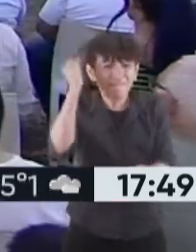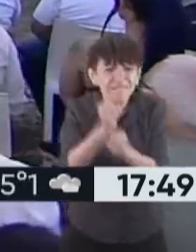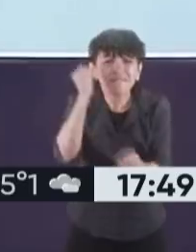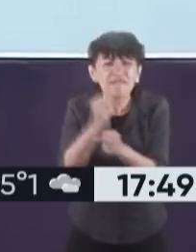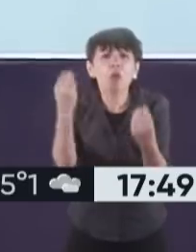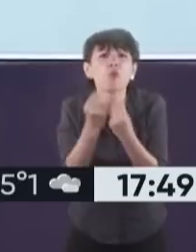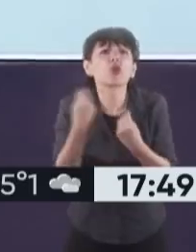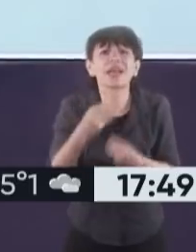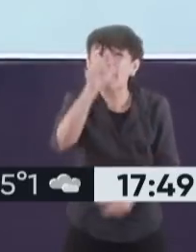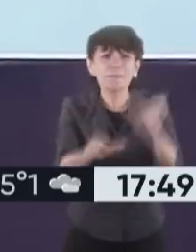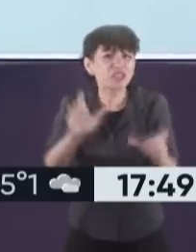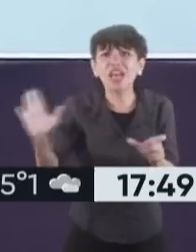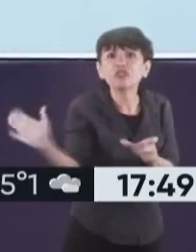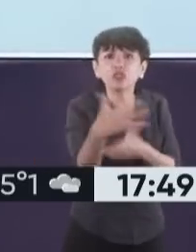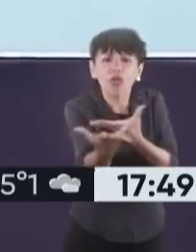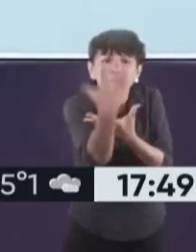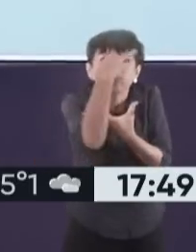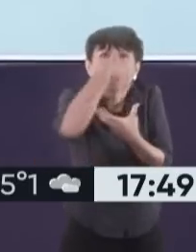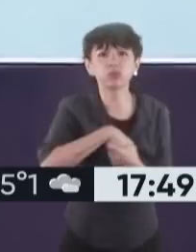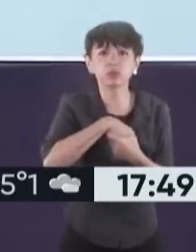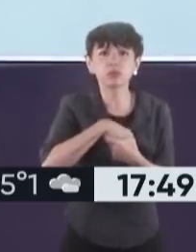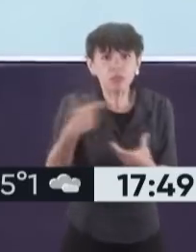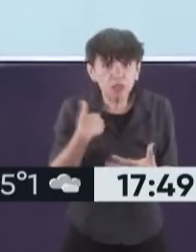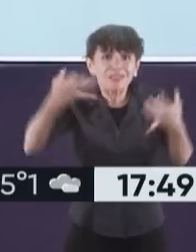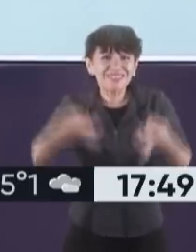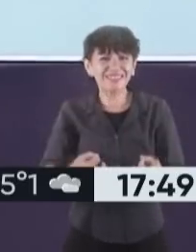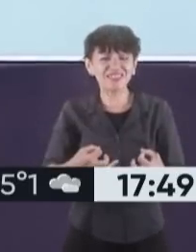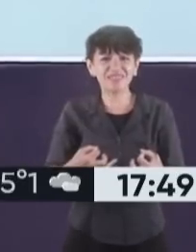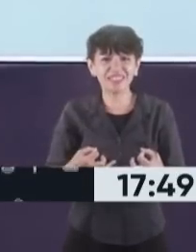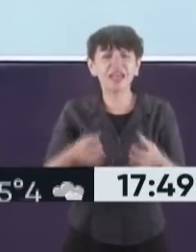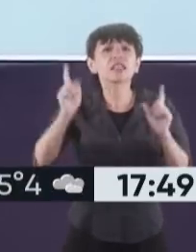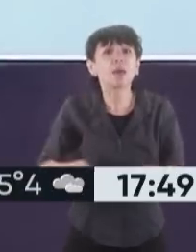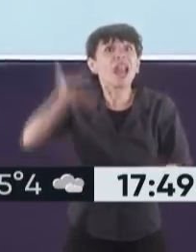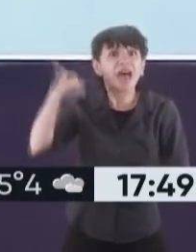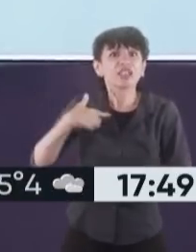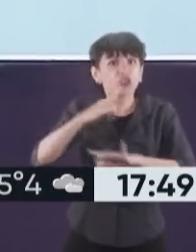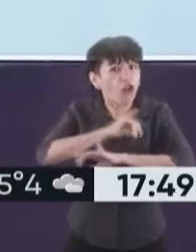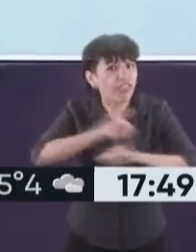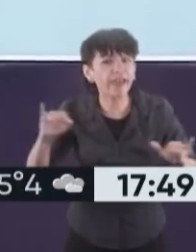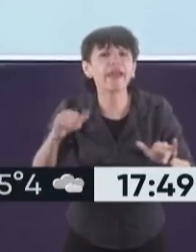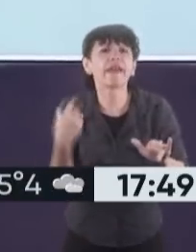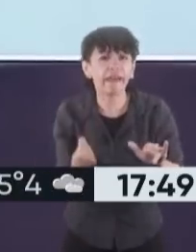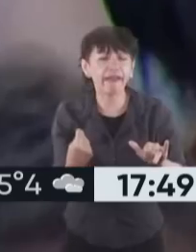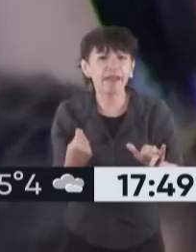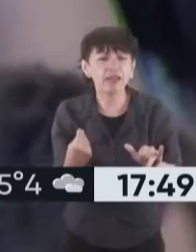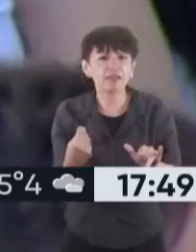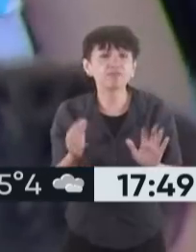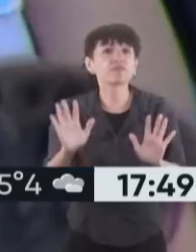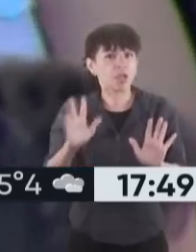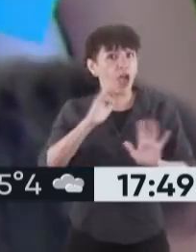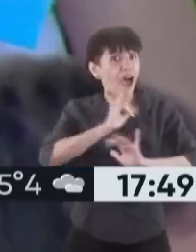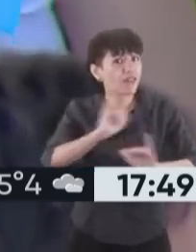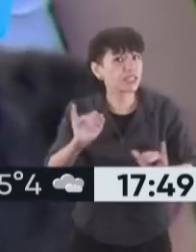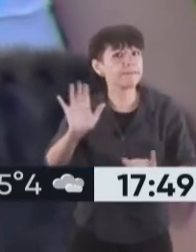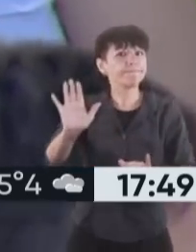todos y todos vivan en esa sociedad. Y lo hice. Y también dije en aquel entonces, miren que nos están dejando una